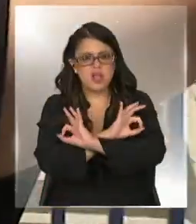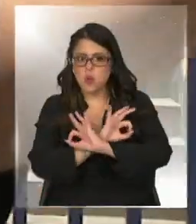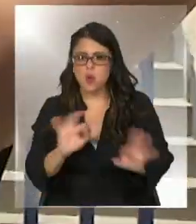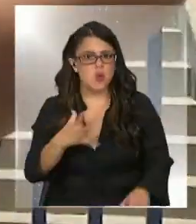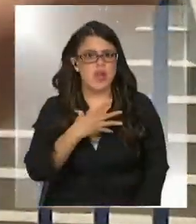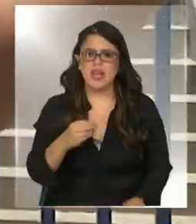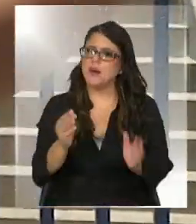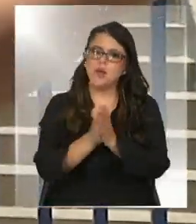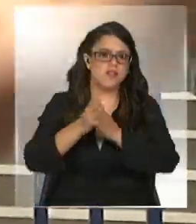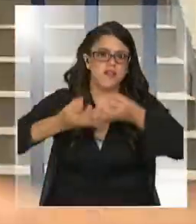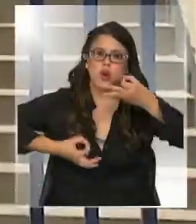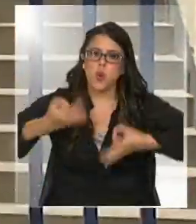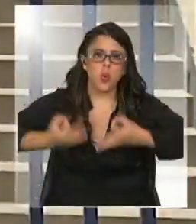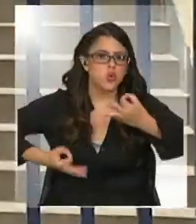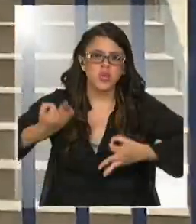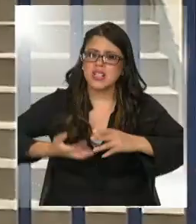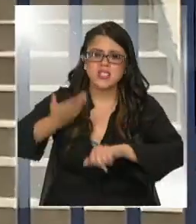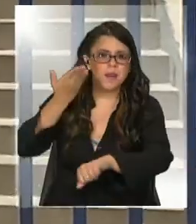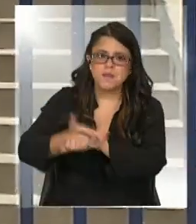Justicia para Elsa.